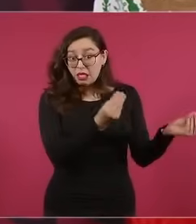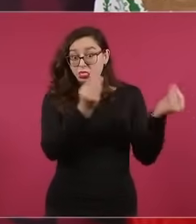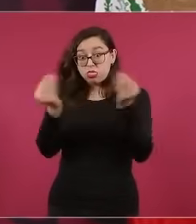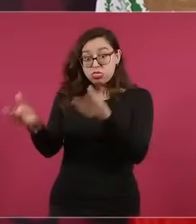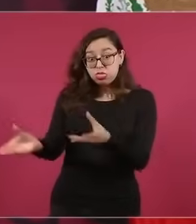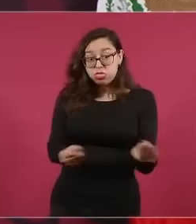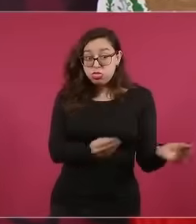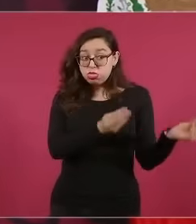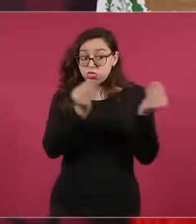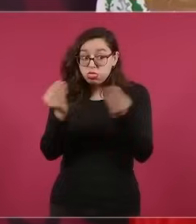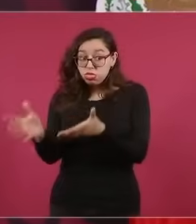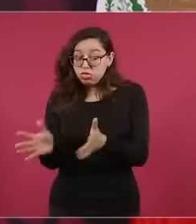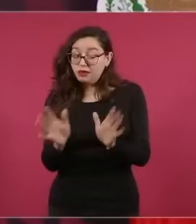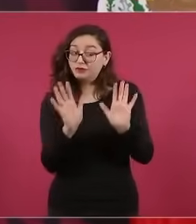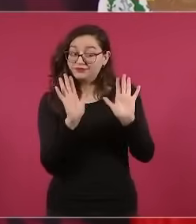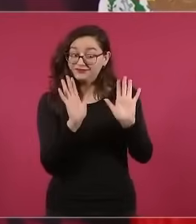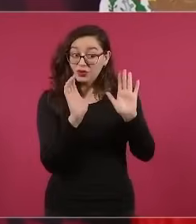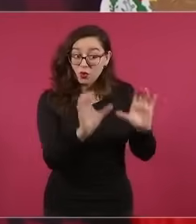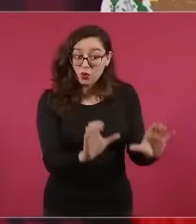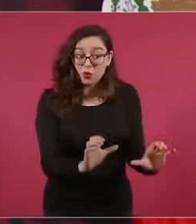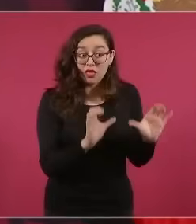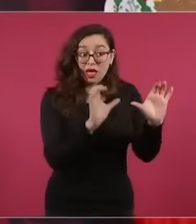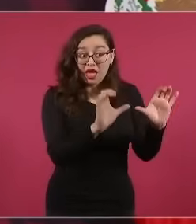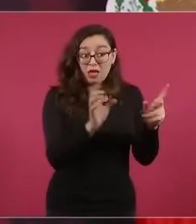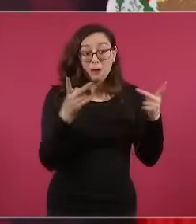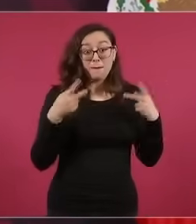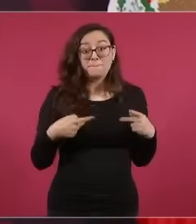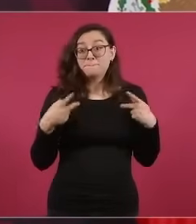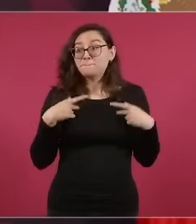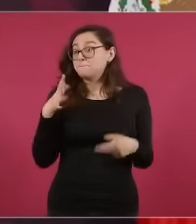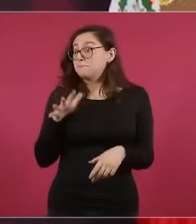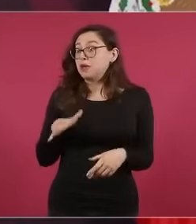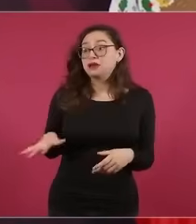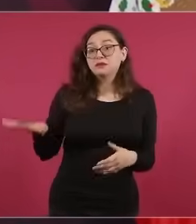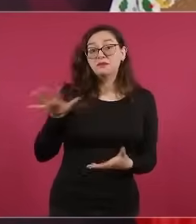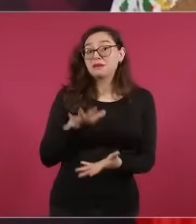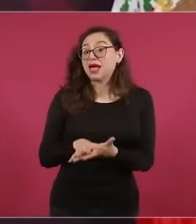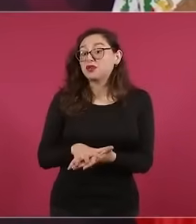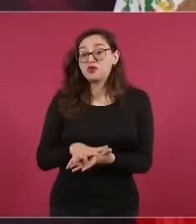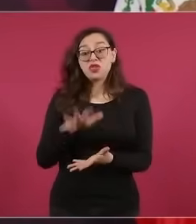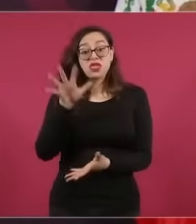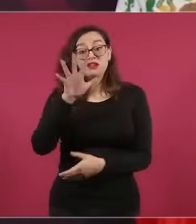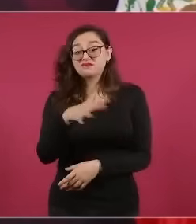Ya la gente no quiere la corrupción,